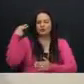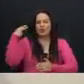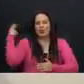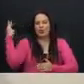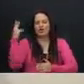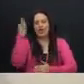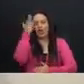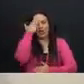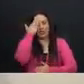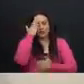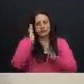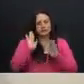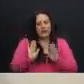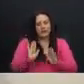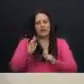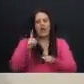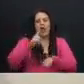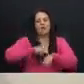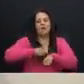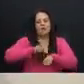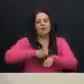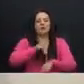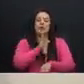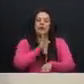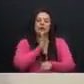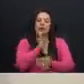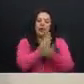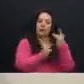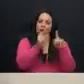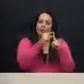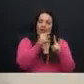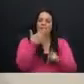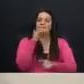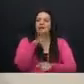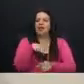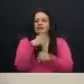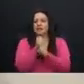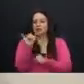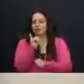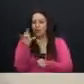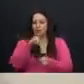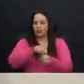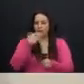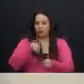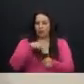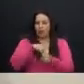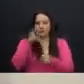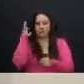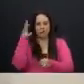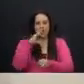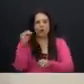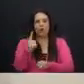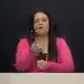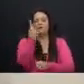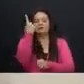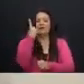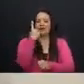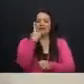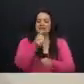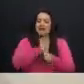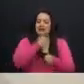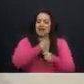la hora de expresar ciertas palabras. Mal hacemos como diputados cuando una de nuestras primeras tareas es el resguardo de la